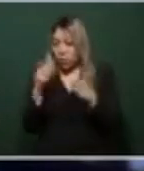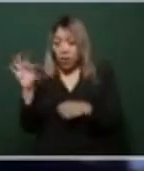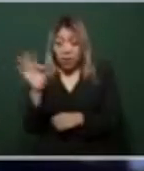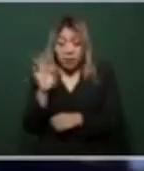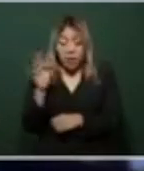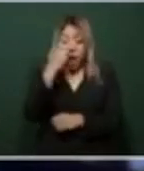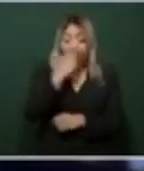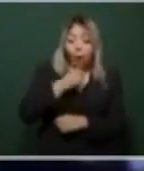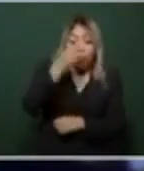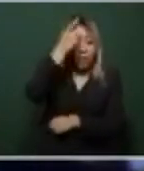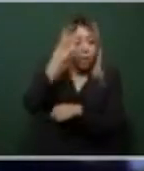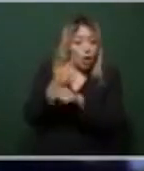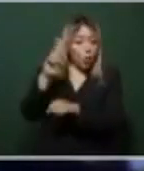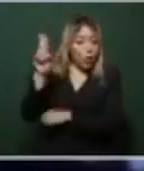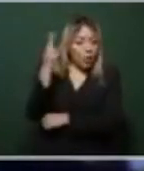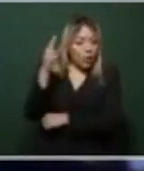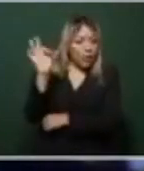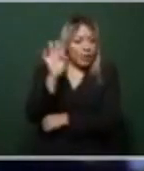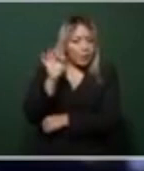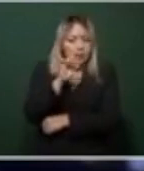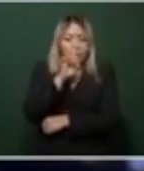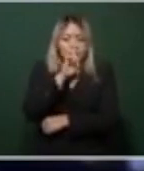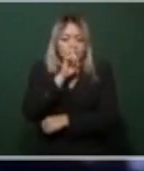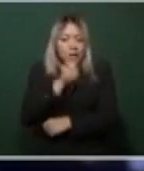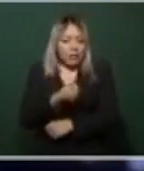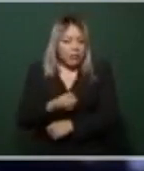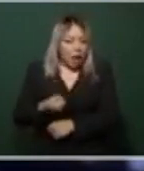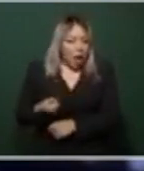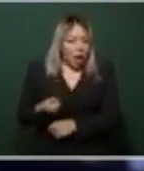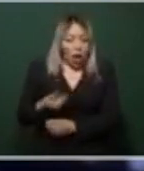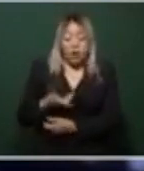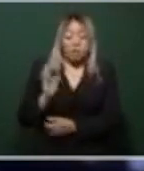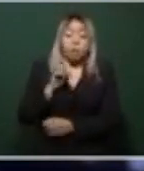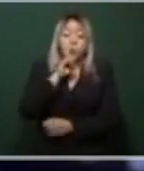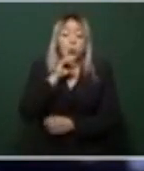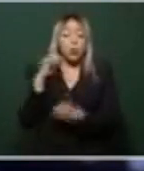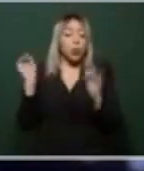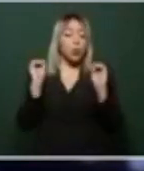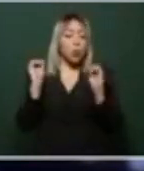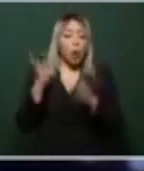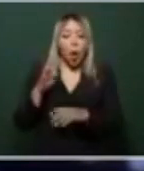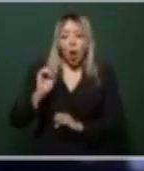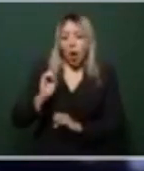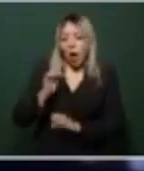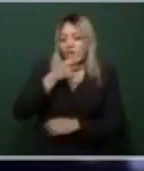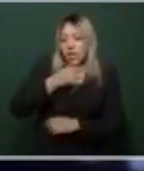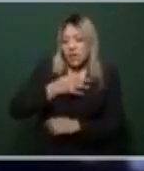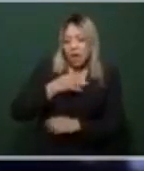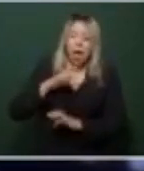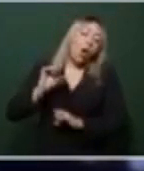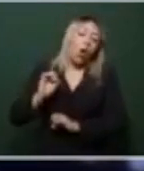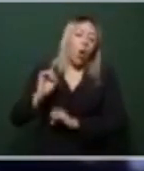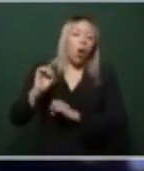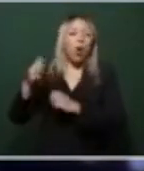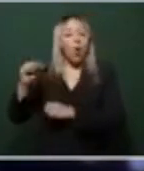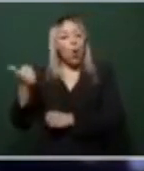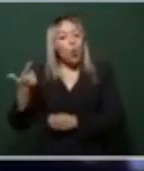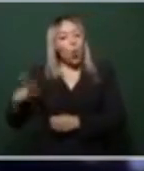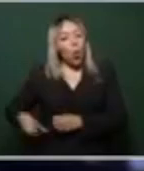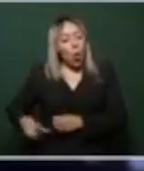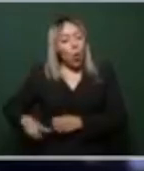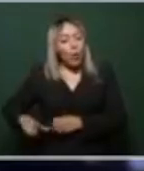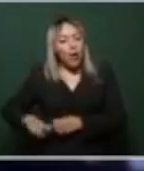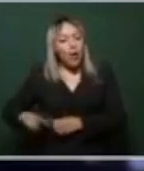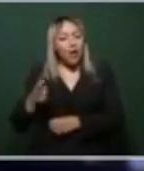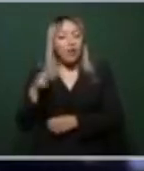está ocultando información, está ocultando el que sí fue notificado, el que sí le fue avisado, o es la unidad la que nos está diciendo, pues